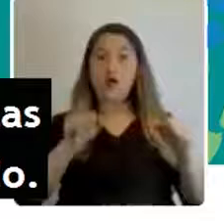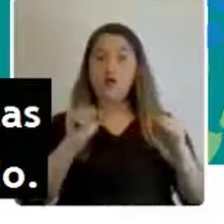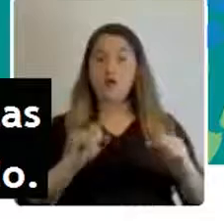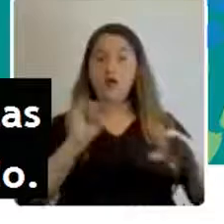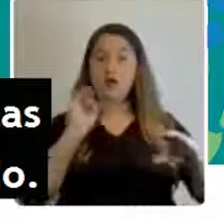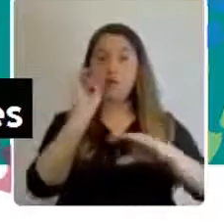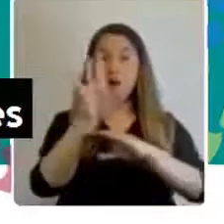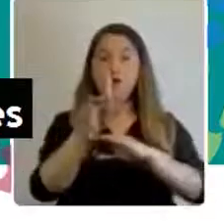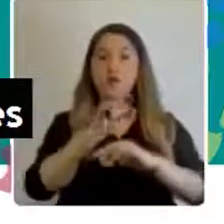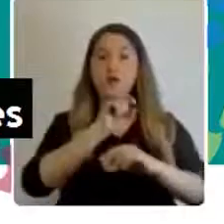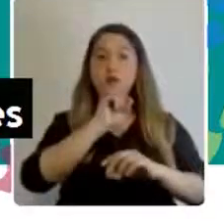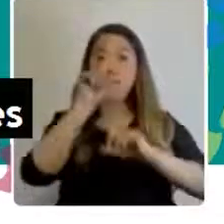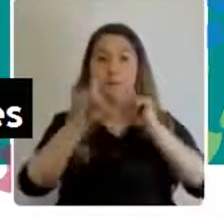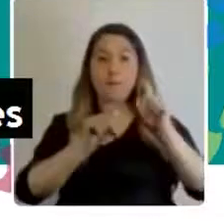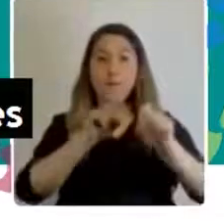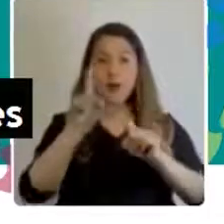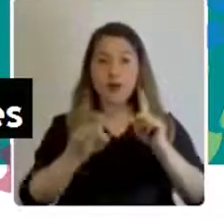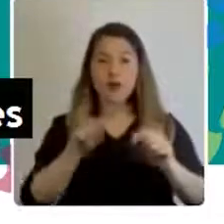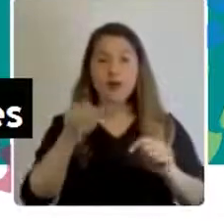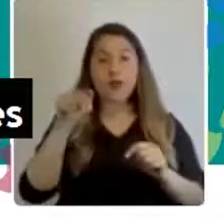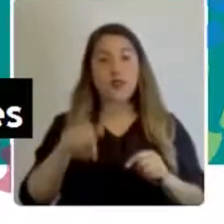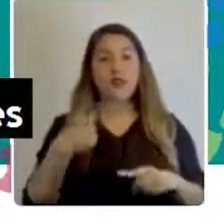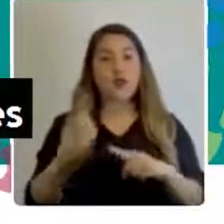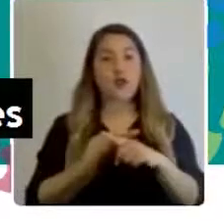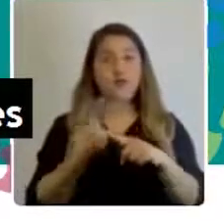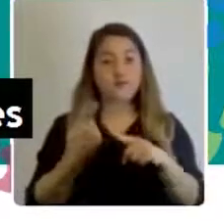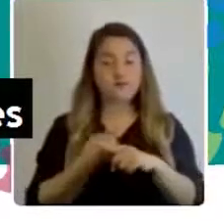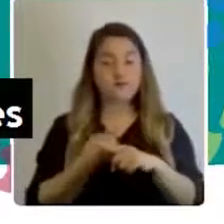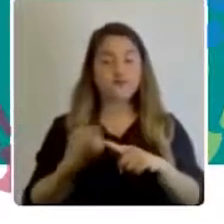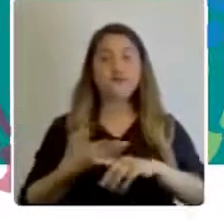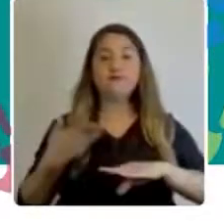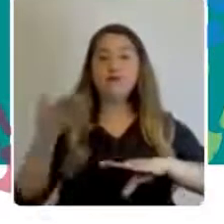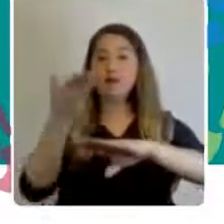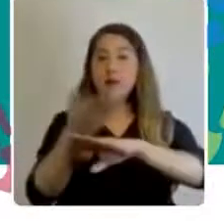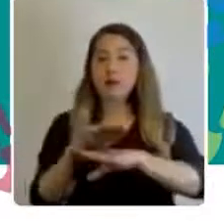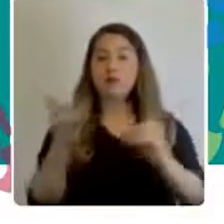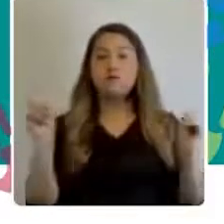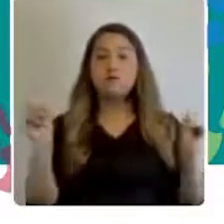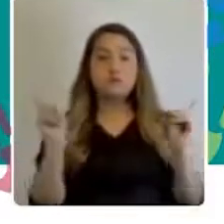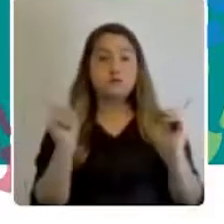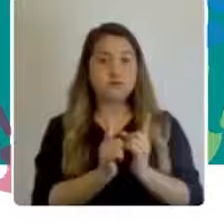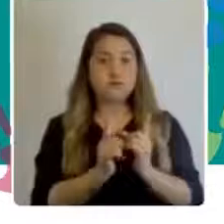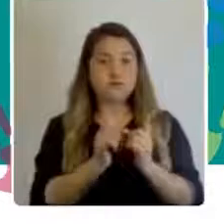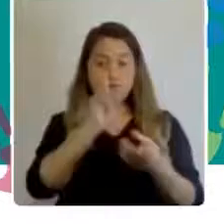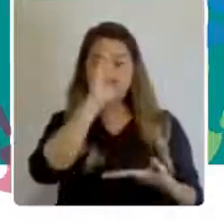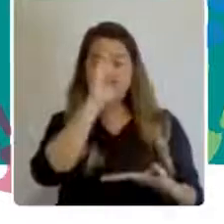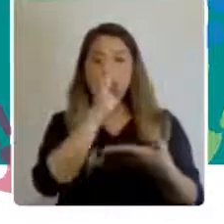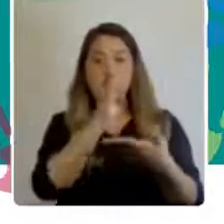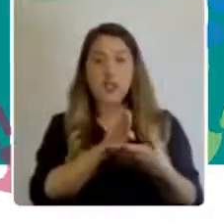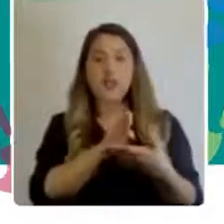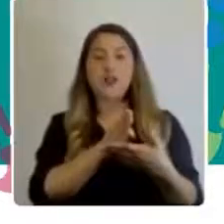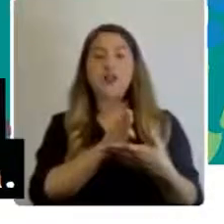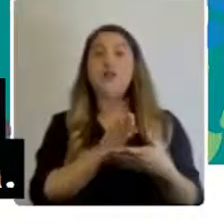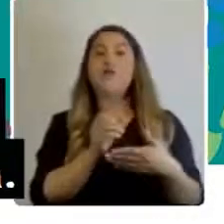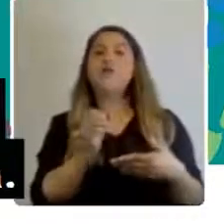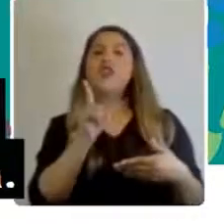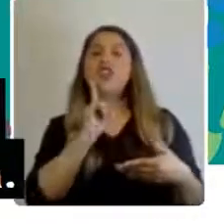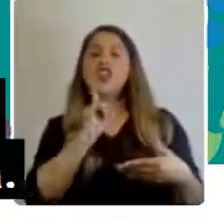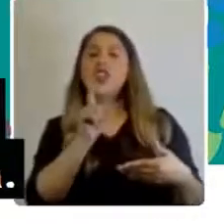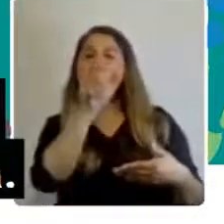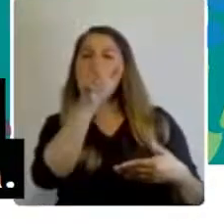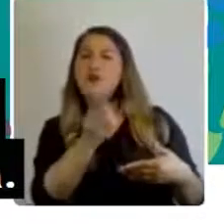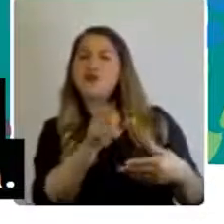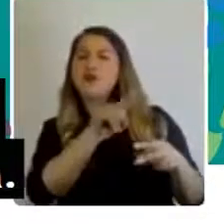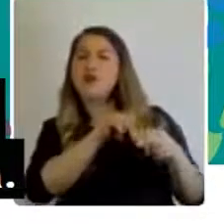este conversatorio. Les pedimos para eso que sean breves y directas esas preguntas, que indiquen a cuál de nuestros invitados están dirigidas.